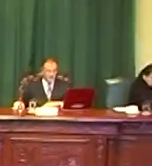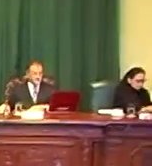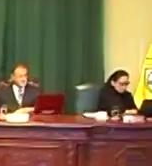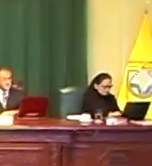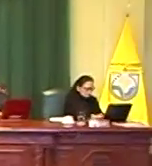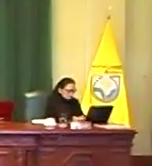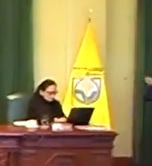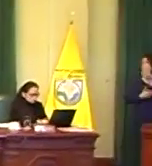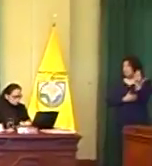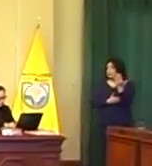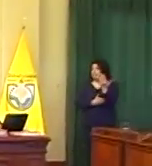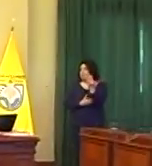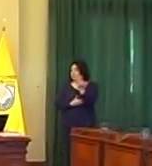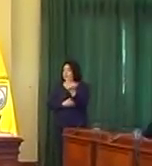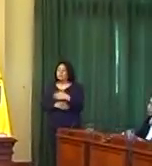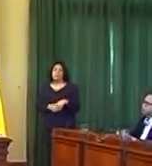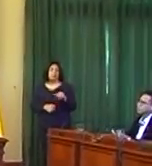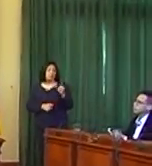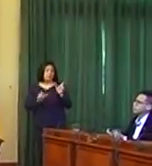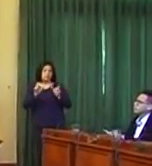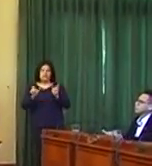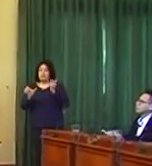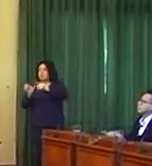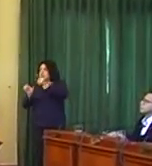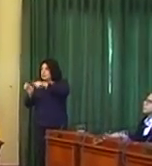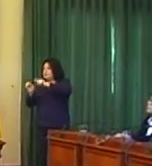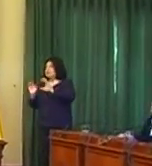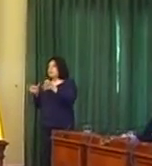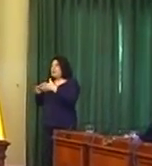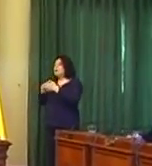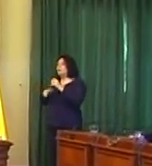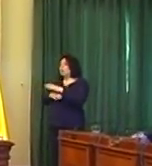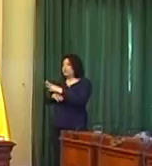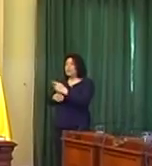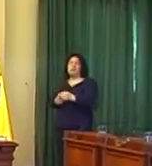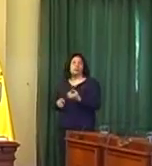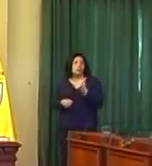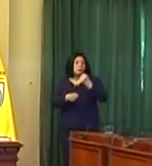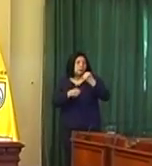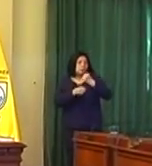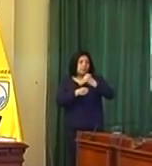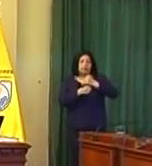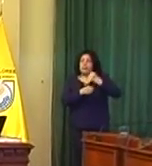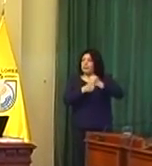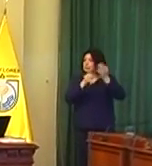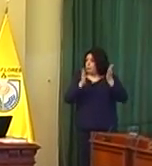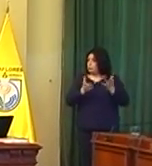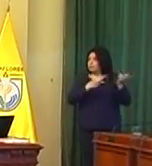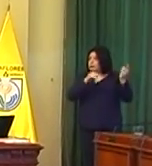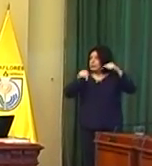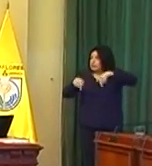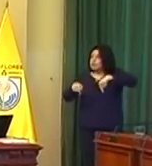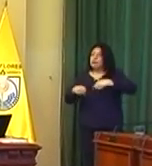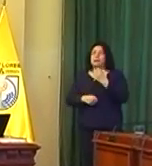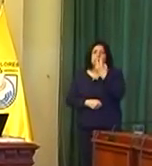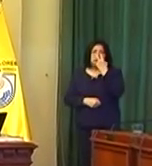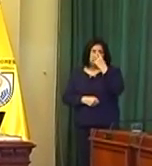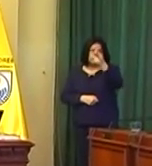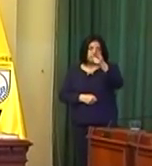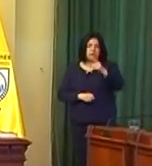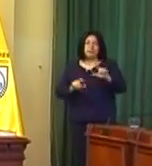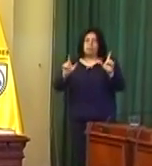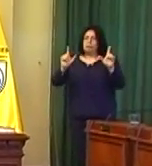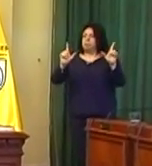Muy buenos días, señores miembros del Consejo, funcionarios que están presentes, personas que nos están viendo por Mega